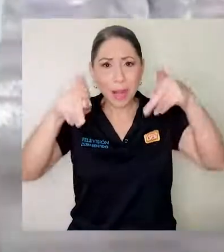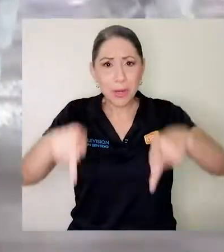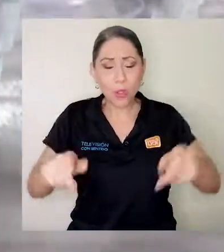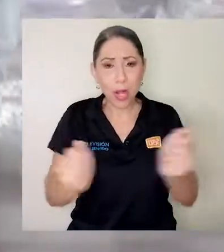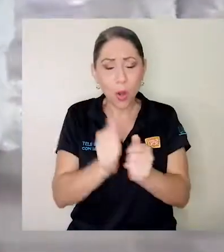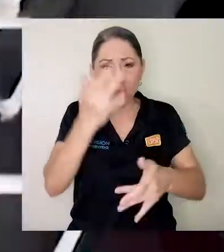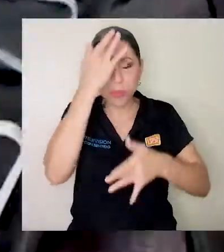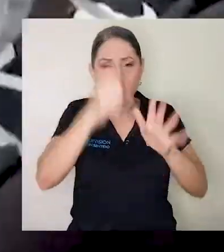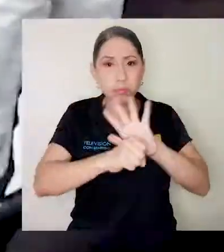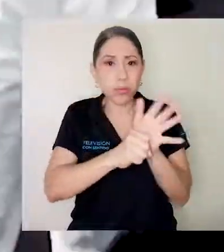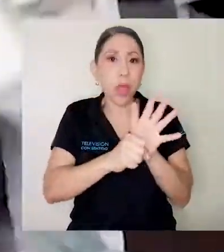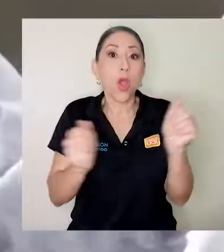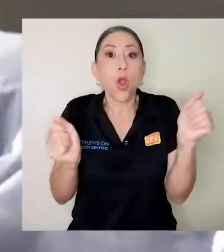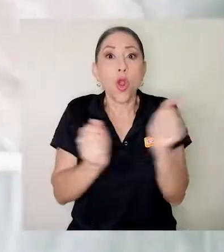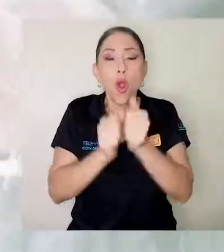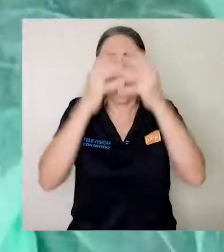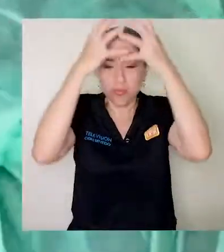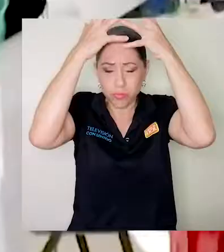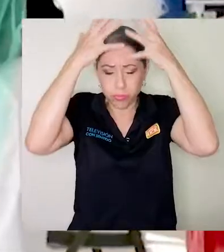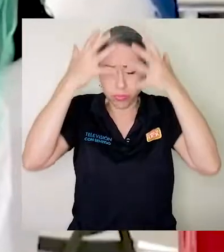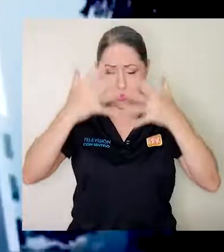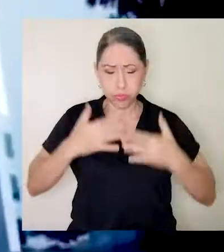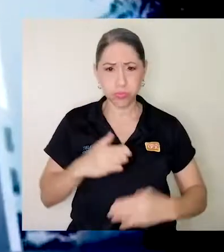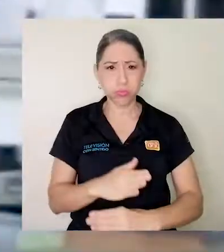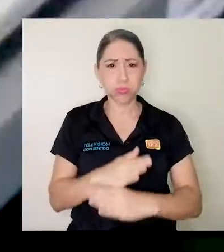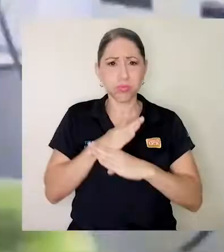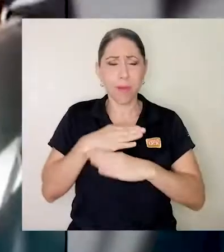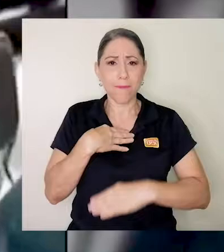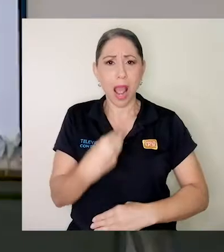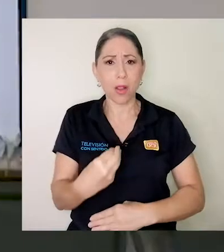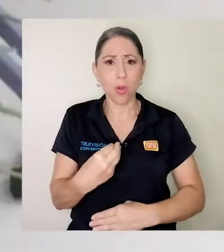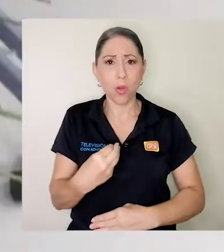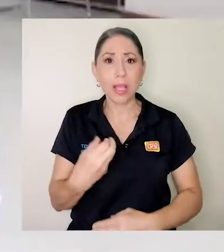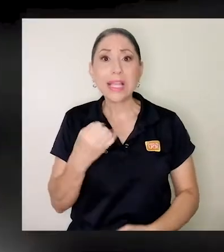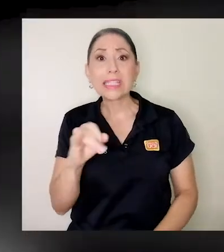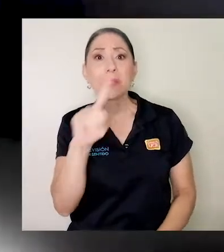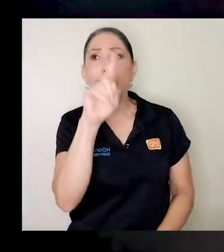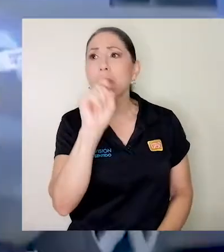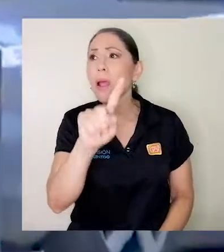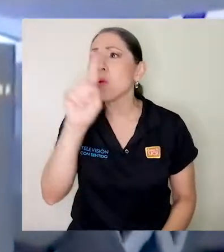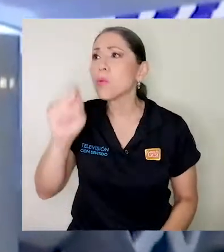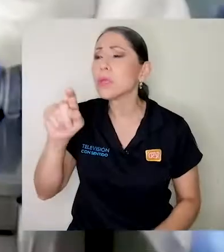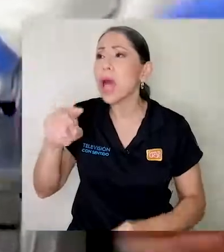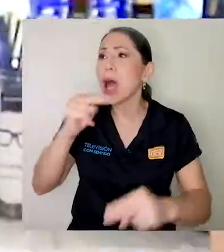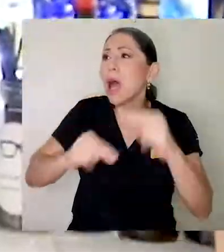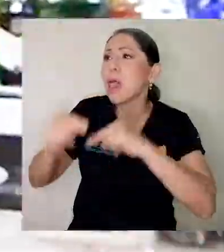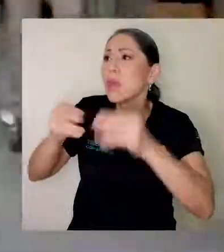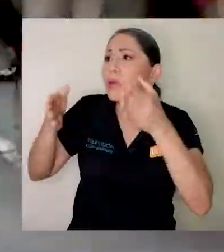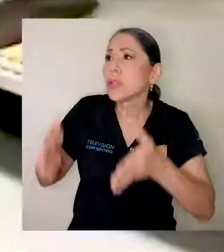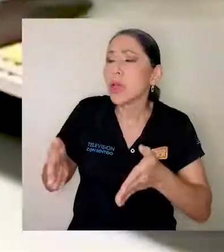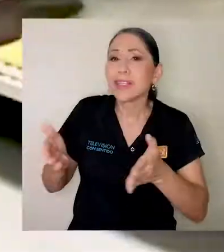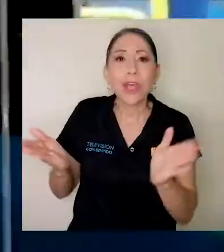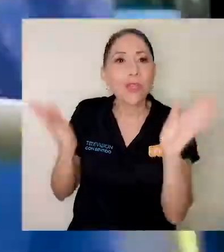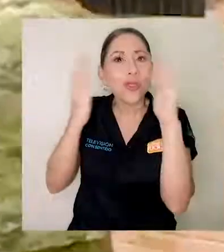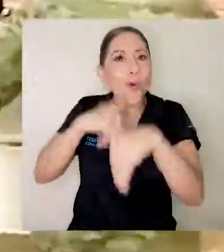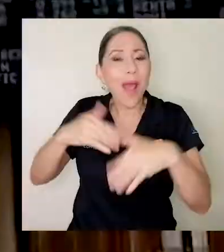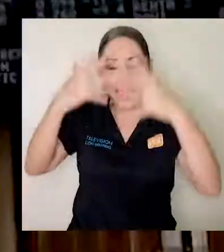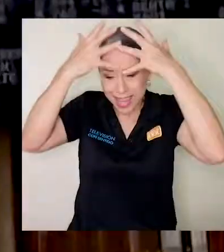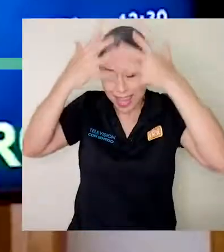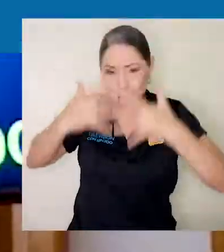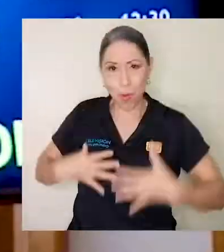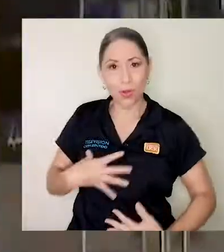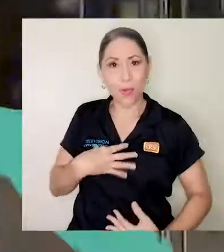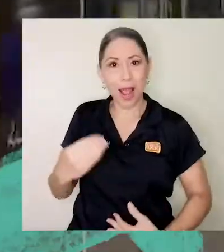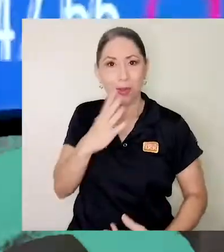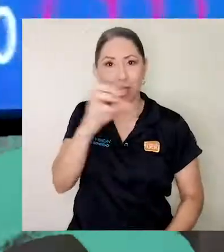blanco. Cuando haces la consulta en el mercado, no hay kimonos blancos en Costa Rica. No hay.